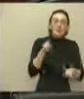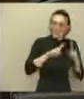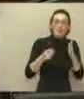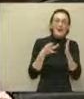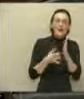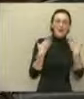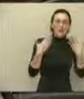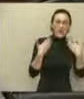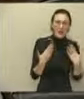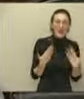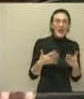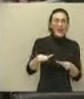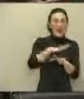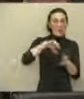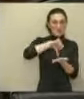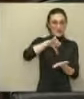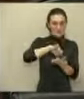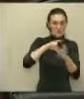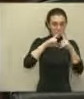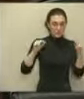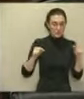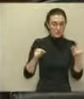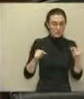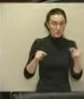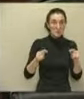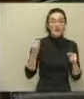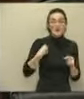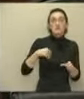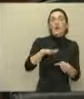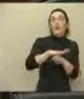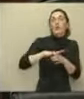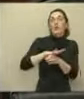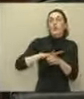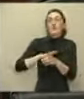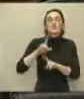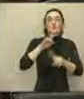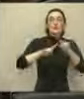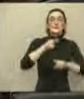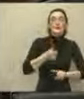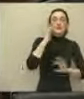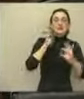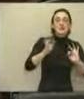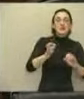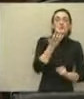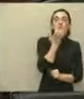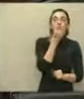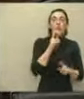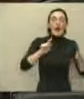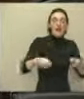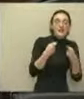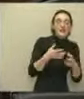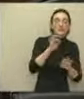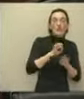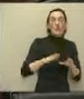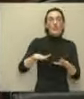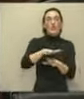del aire en el área central de Asturias, con esas zonas, digamos, con la problemática más específica, como puede ser Avilés o la